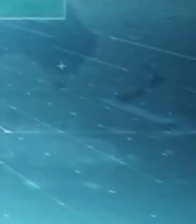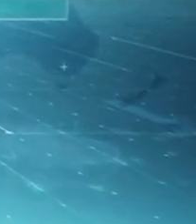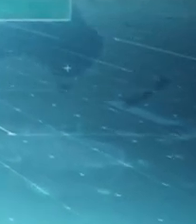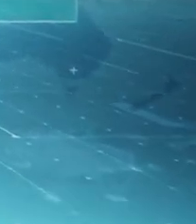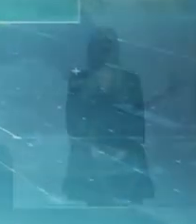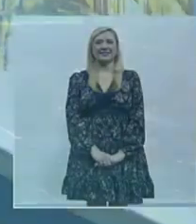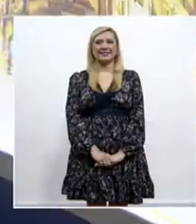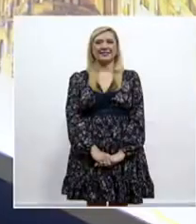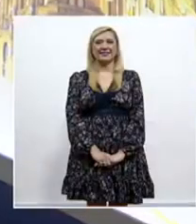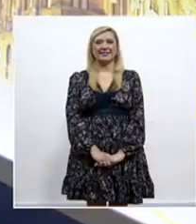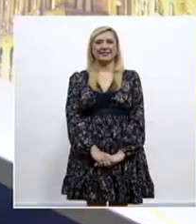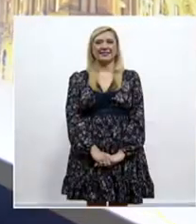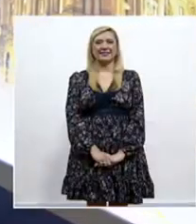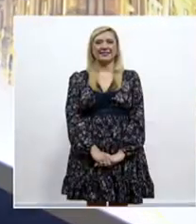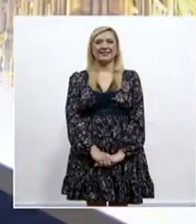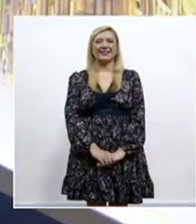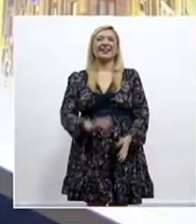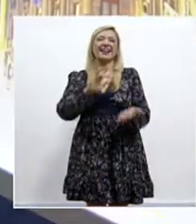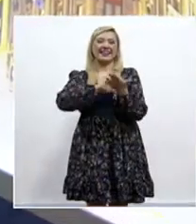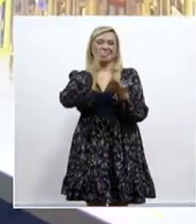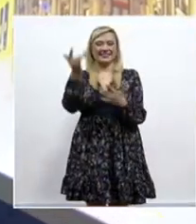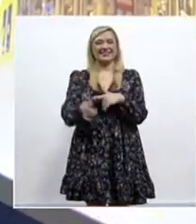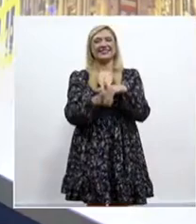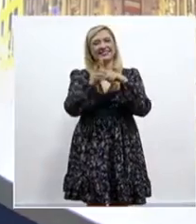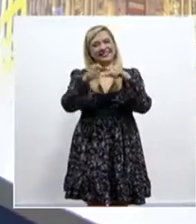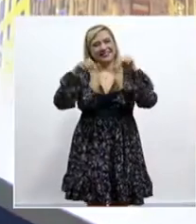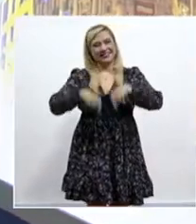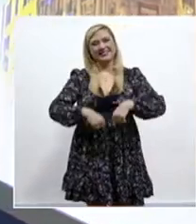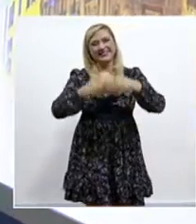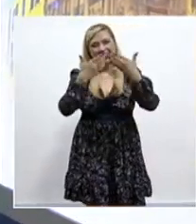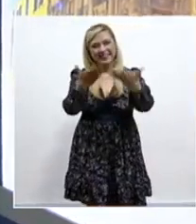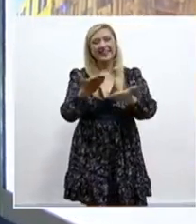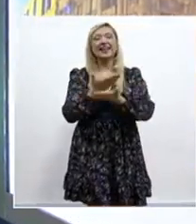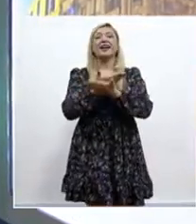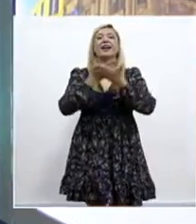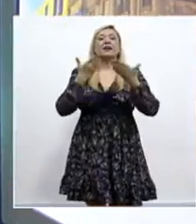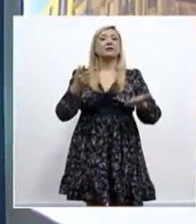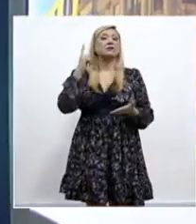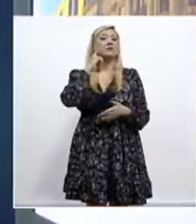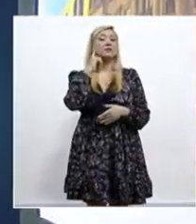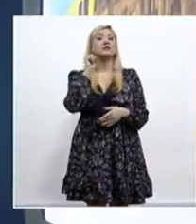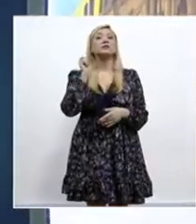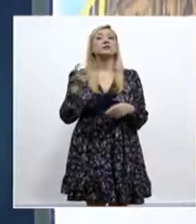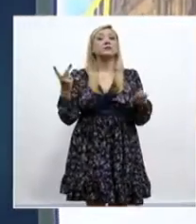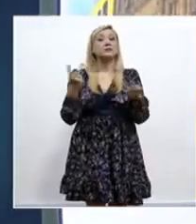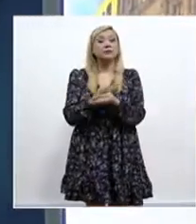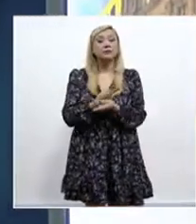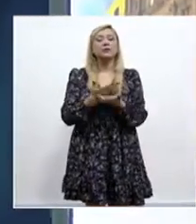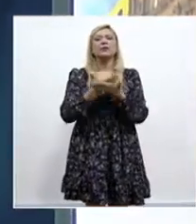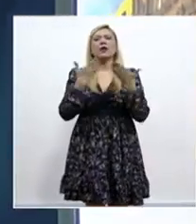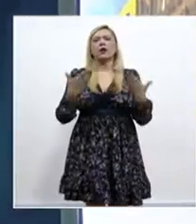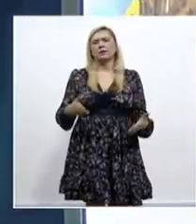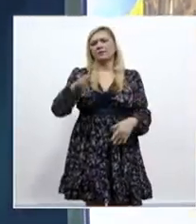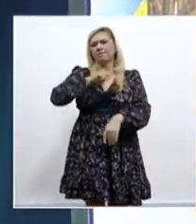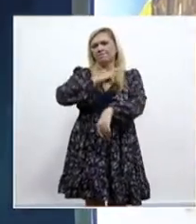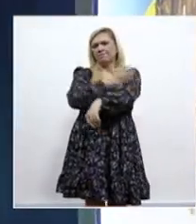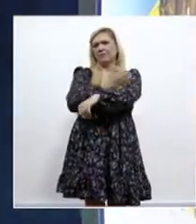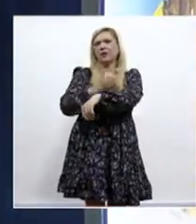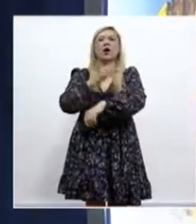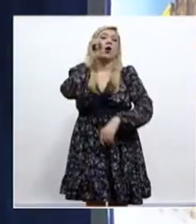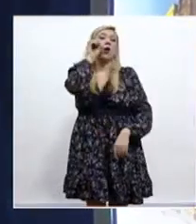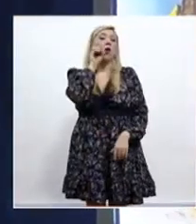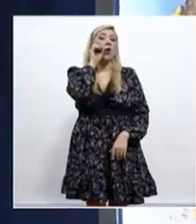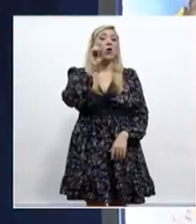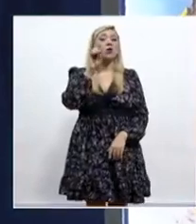de fumadores en espacios libres que no sean mayores al 10% del lugar y que no se aplique la prohibición de no prestar servicios de